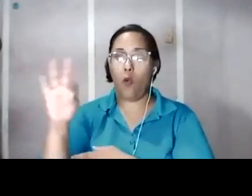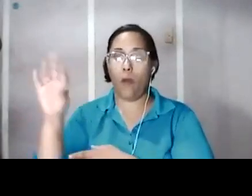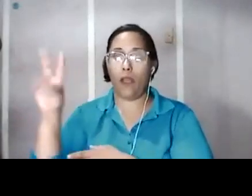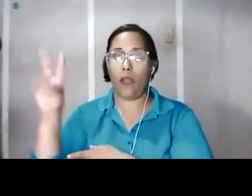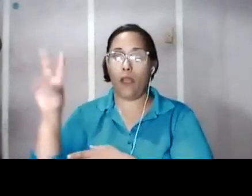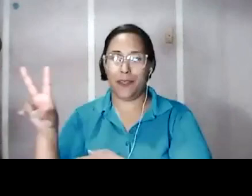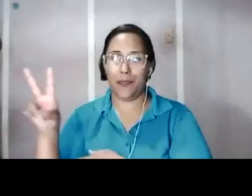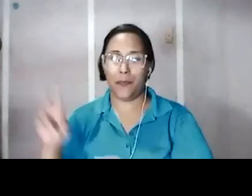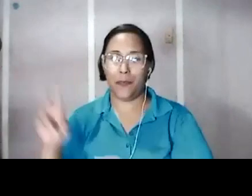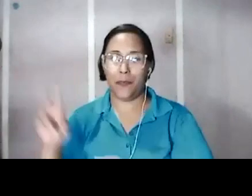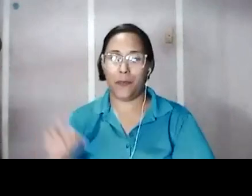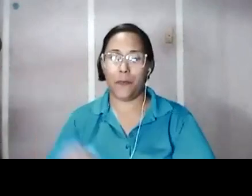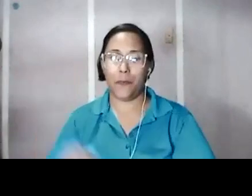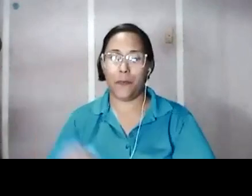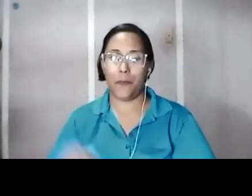Muy pues bonita. fíjate.